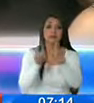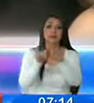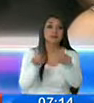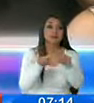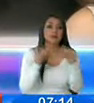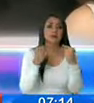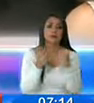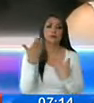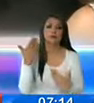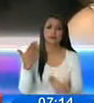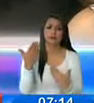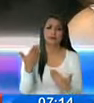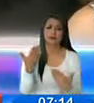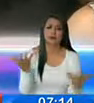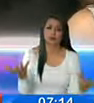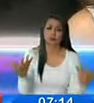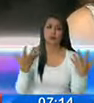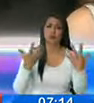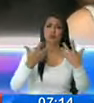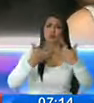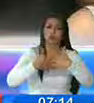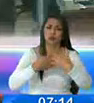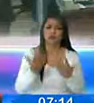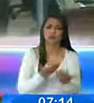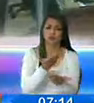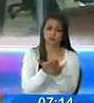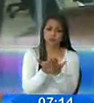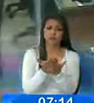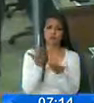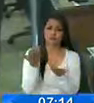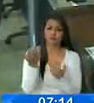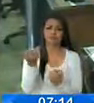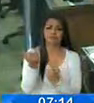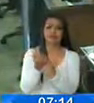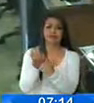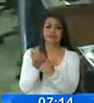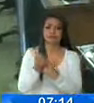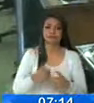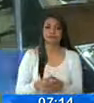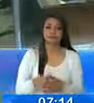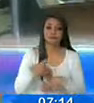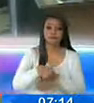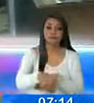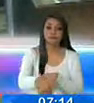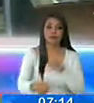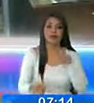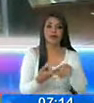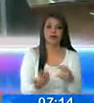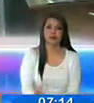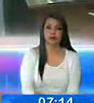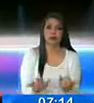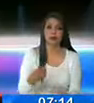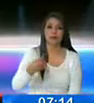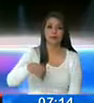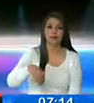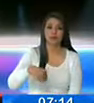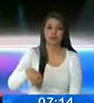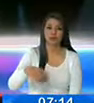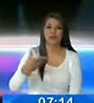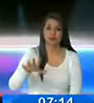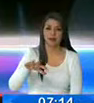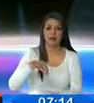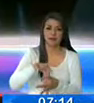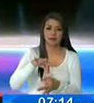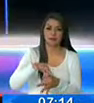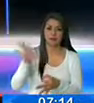diferentes bancadas a unirse a esta propuesta. En lo que resta del tiempo hasta este miércoles, prevista la elección del reemplazo de